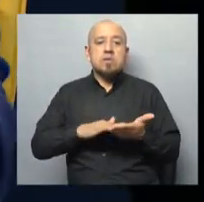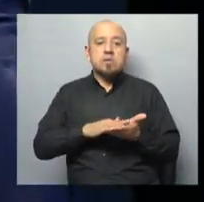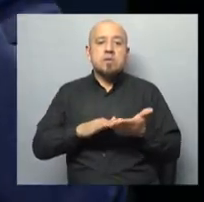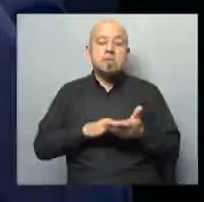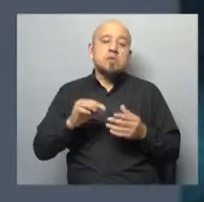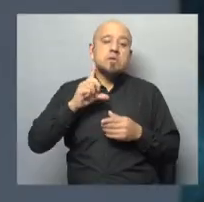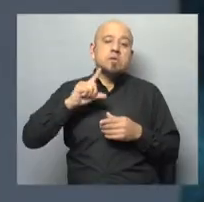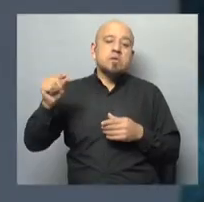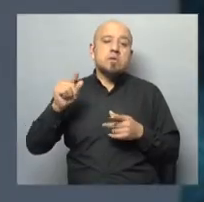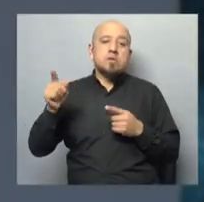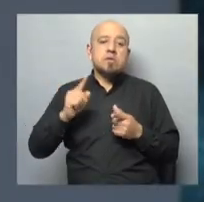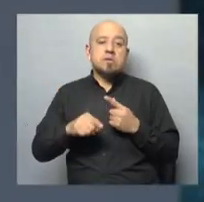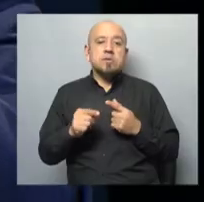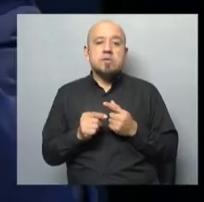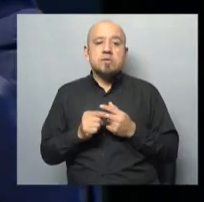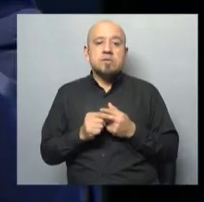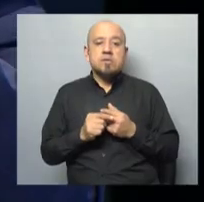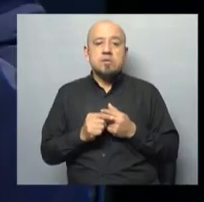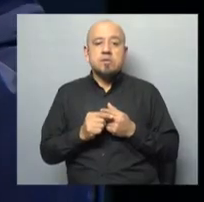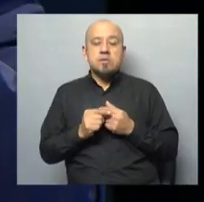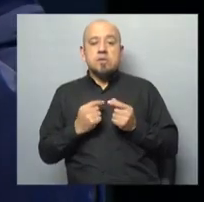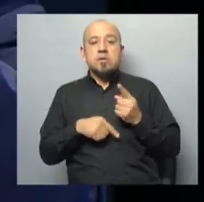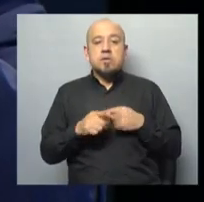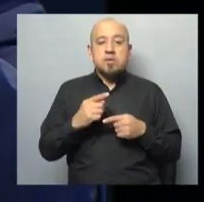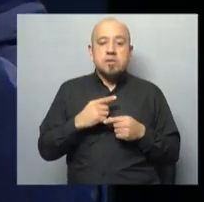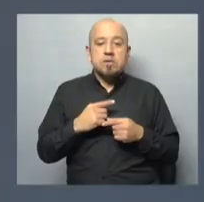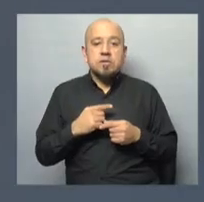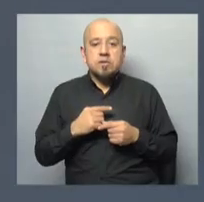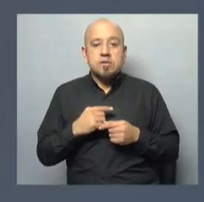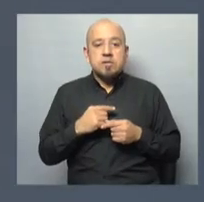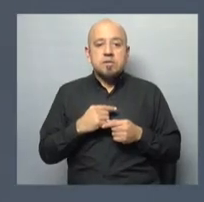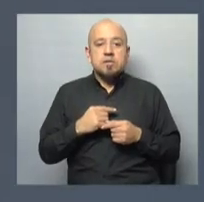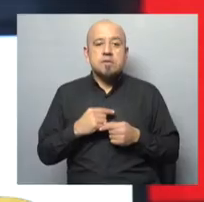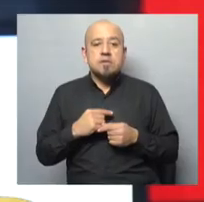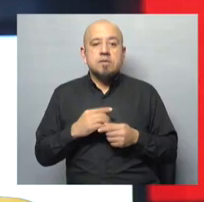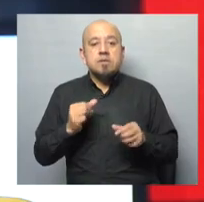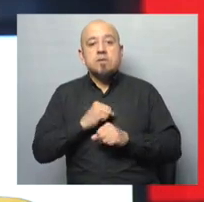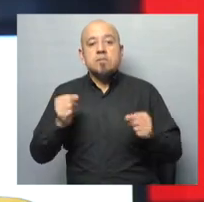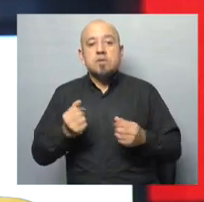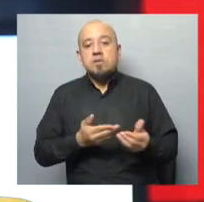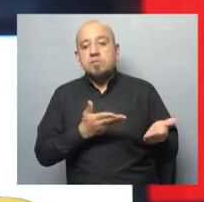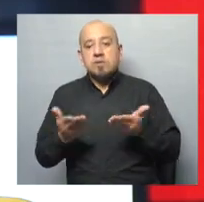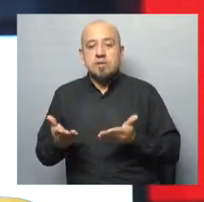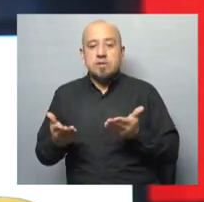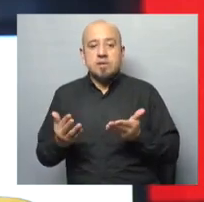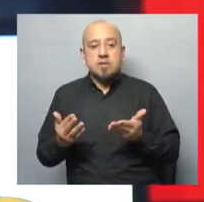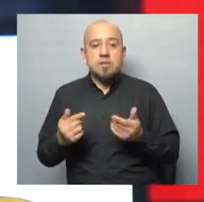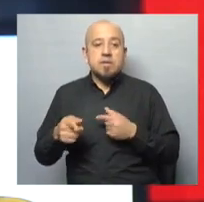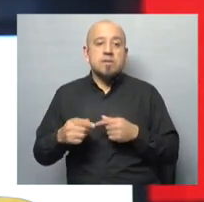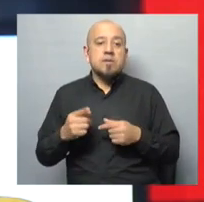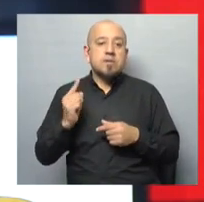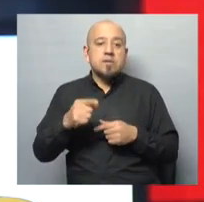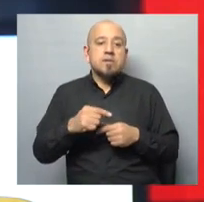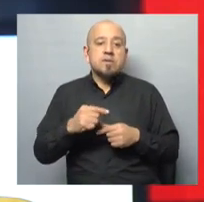contra aislada tenemos que agradecer mucho que haya venido incluso podéis invitarlos sin el riesgo de que vaya no